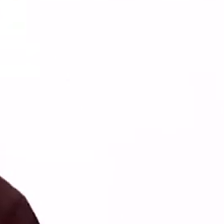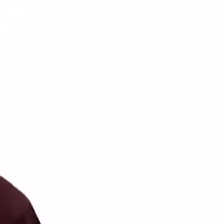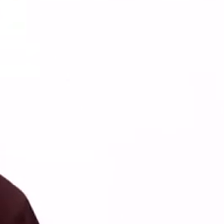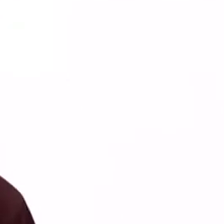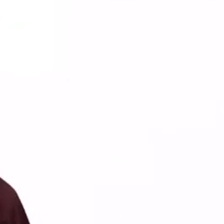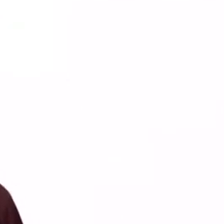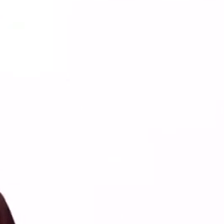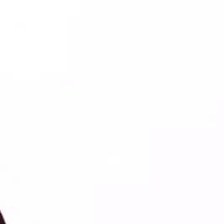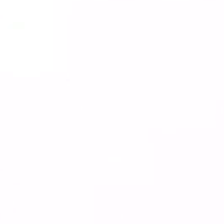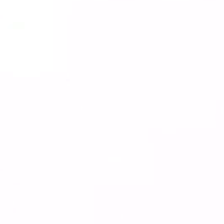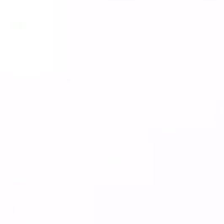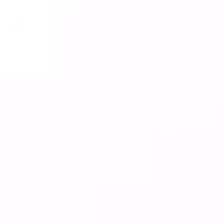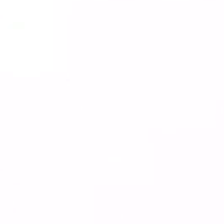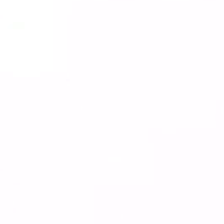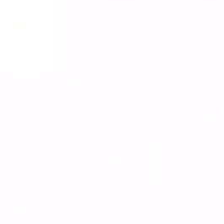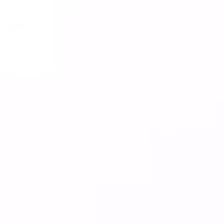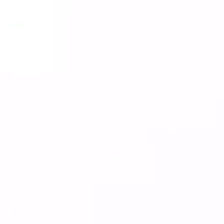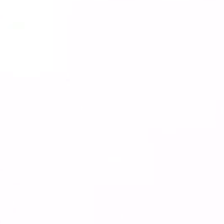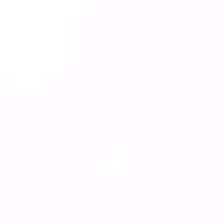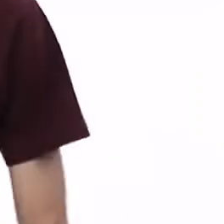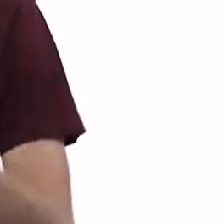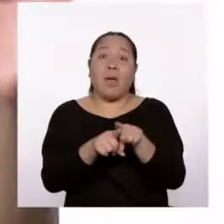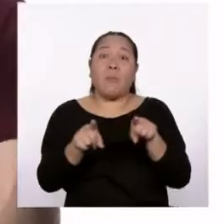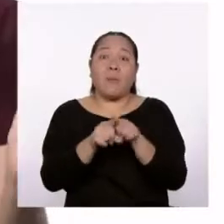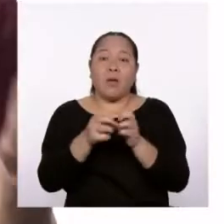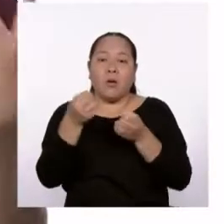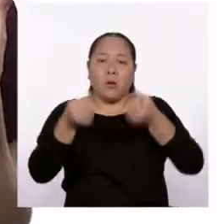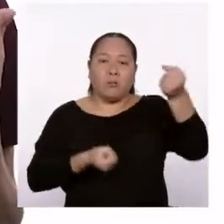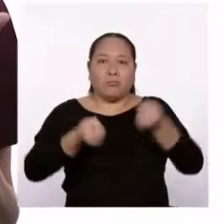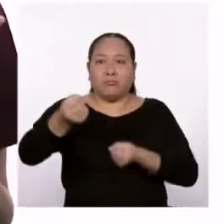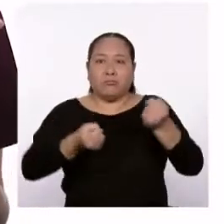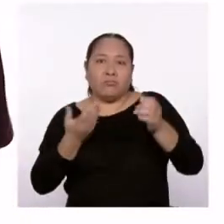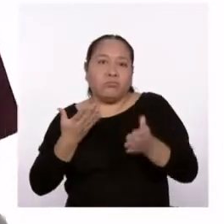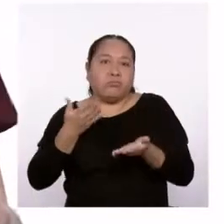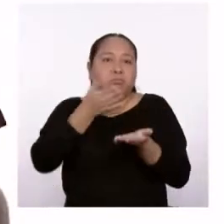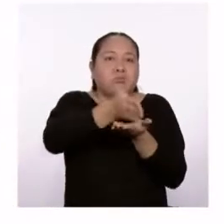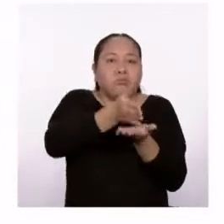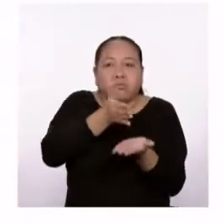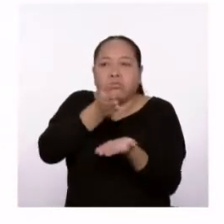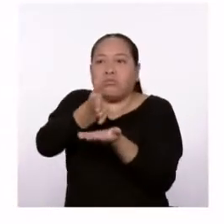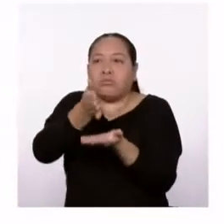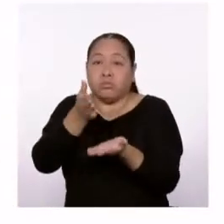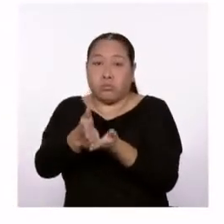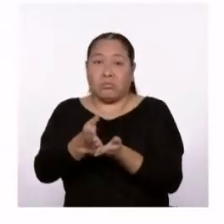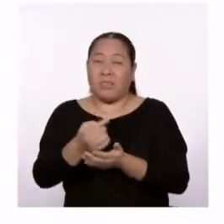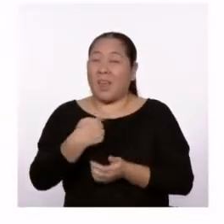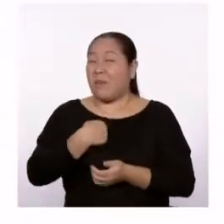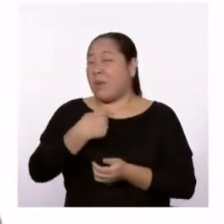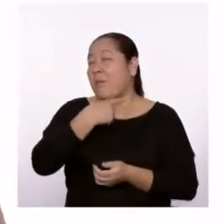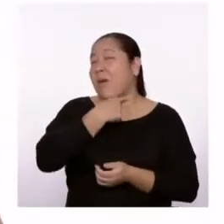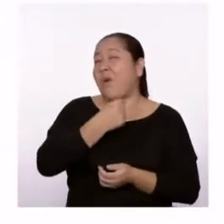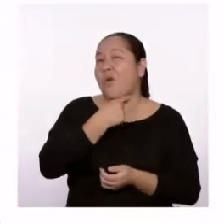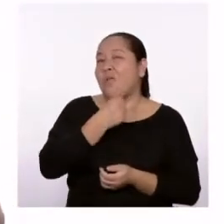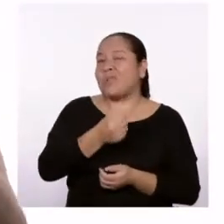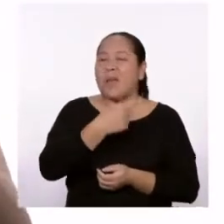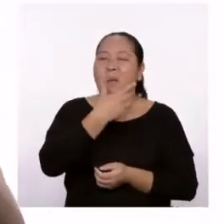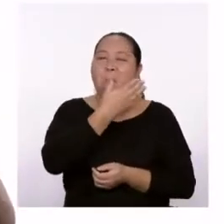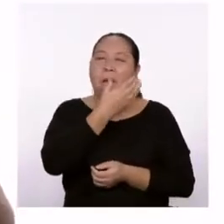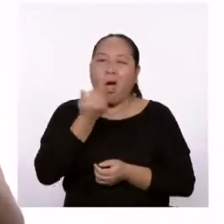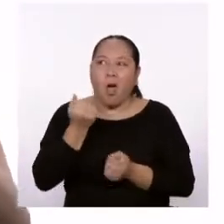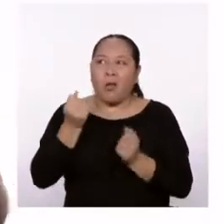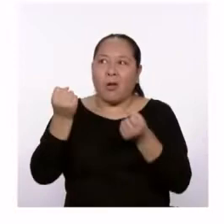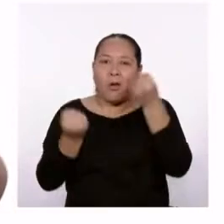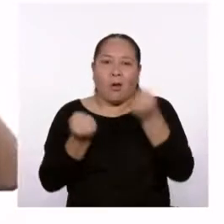aéreas y más de una vía terrestre. De hecho, personalmente, yo prefiero viajar por tierra.